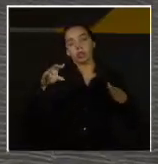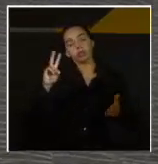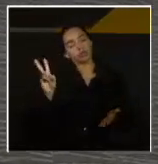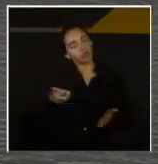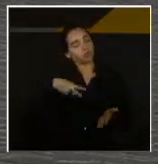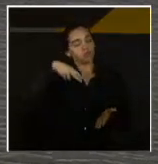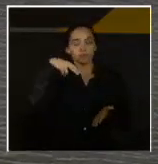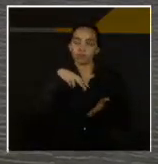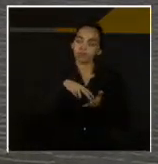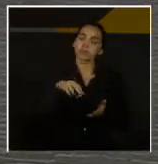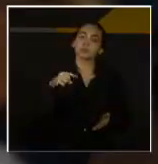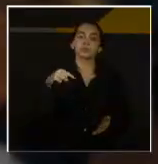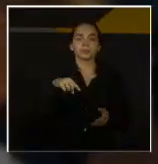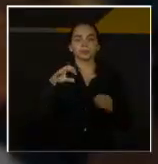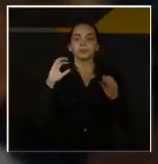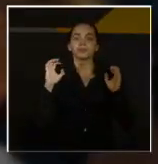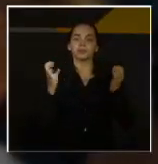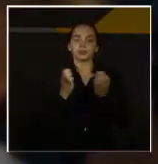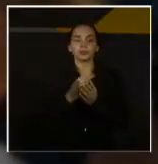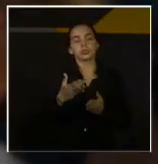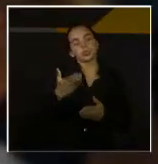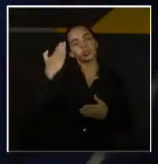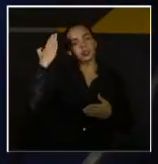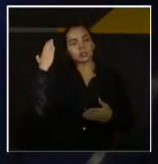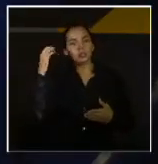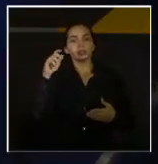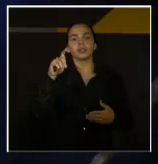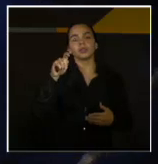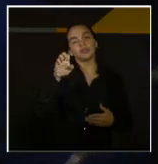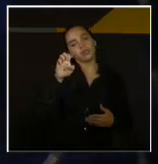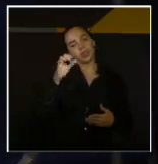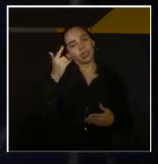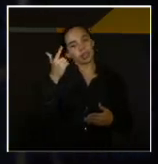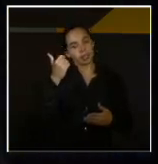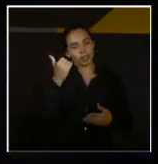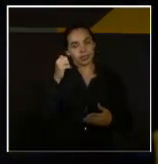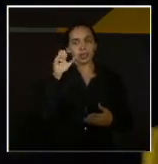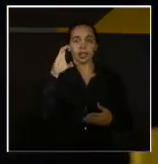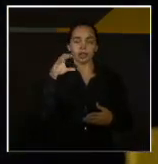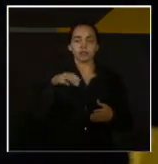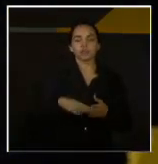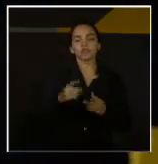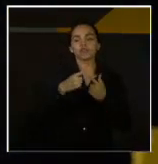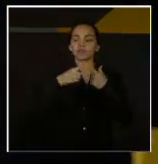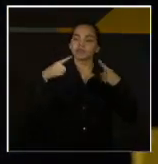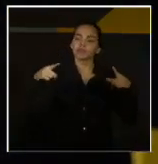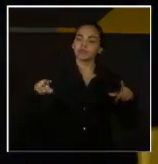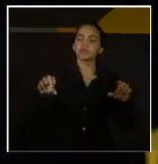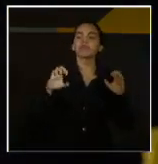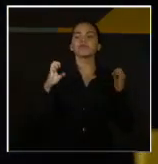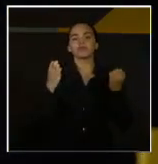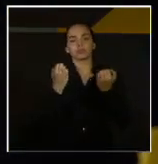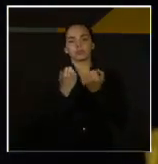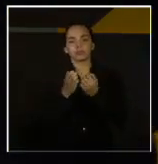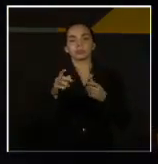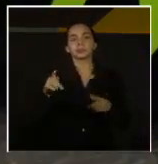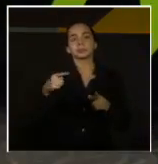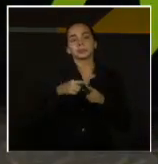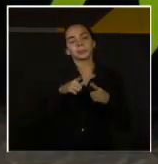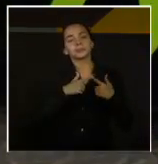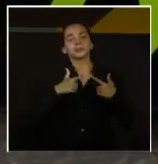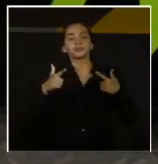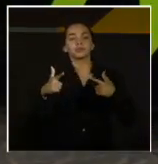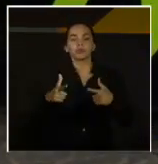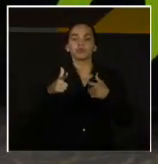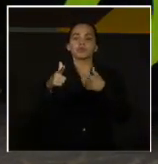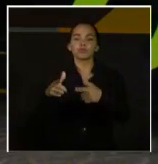nuestra sociedad. Lo hicimos con FEYAC, lo hicimos también con distintas organizaciones que han sido parte también del crecimiento y de este